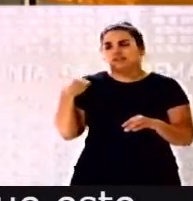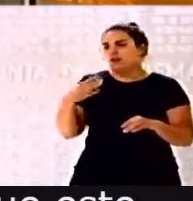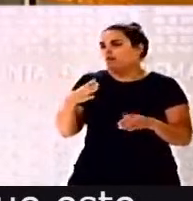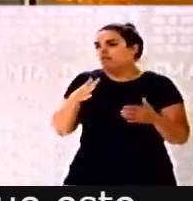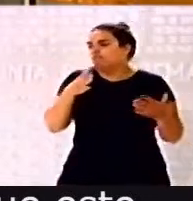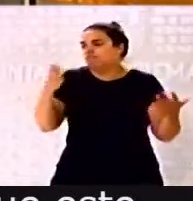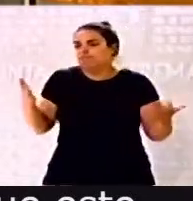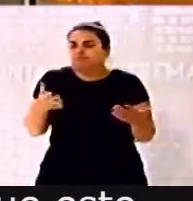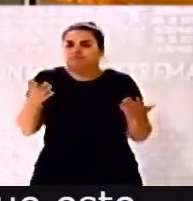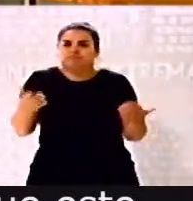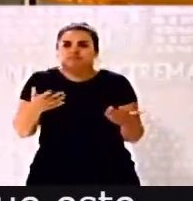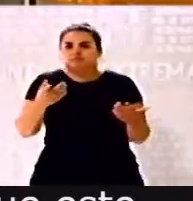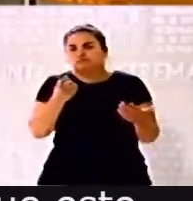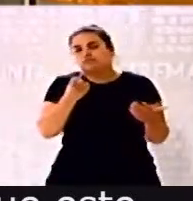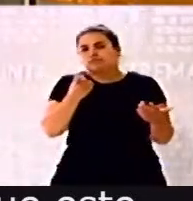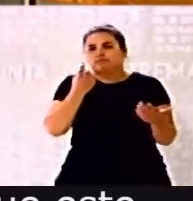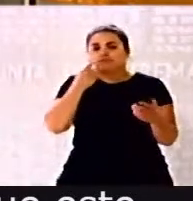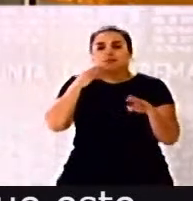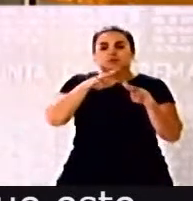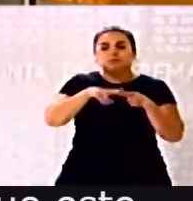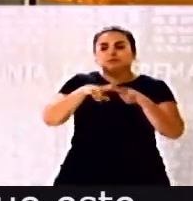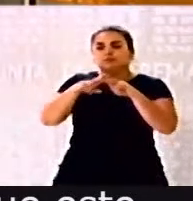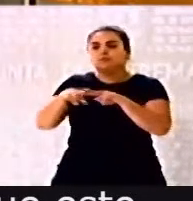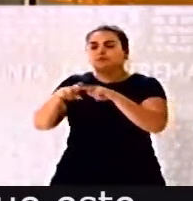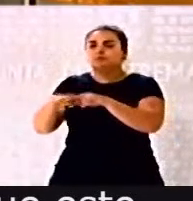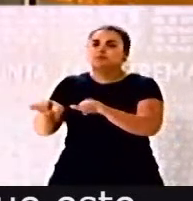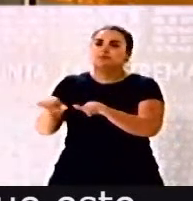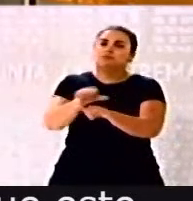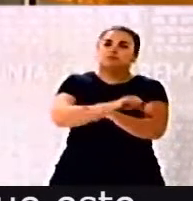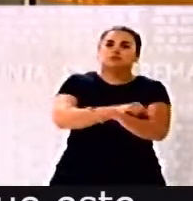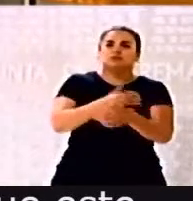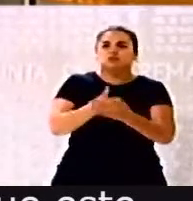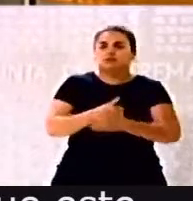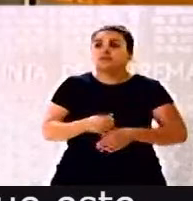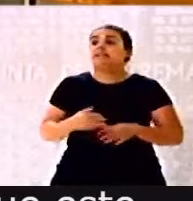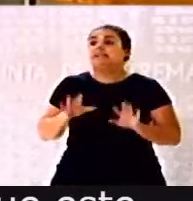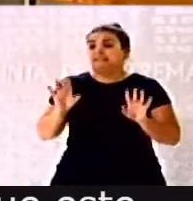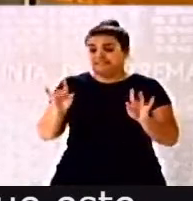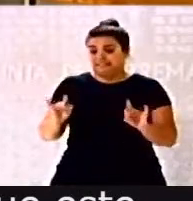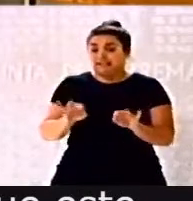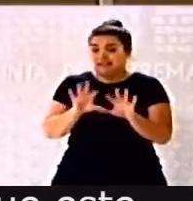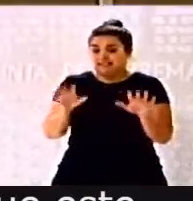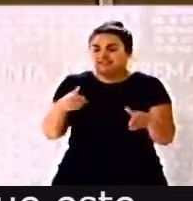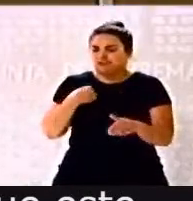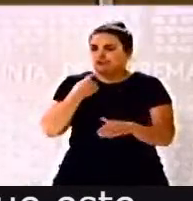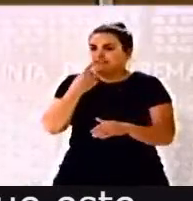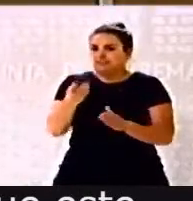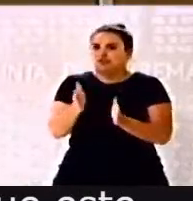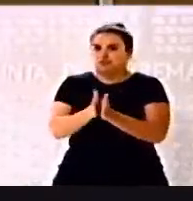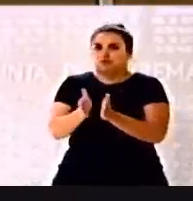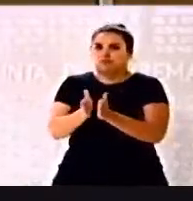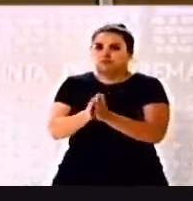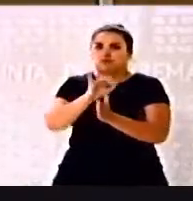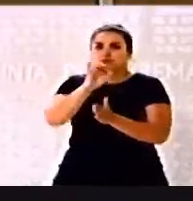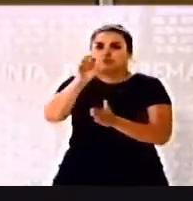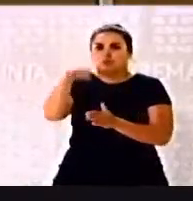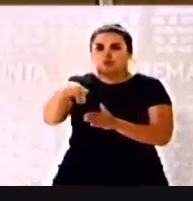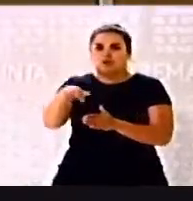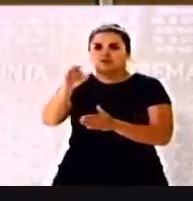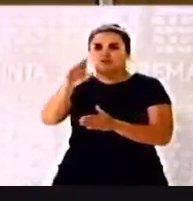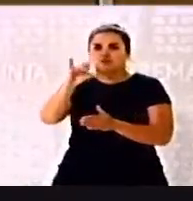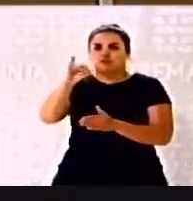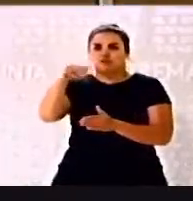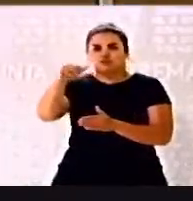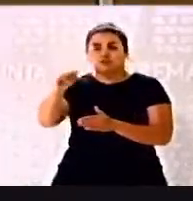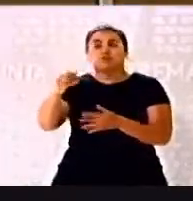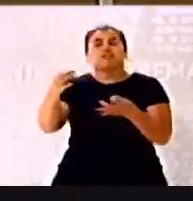indicios hay del rastreo del origen de todo eso? Eso es lo que le decía a su compañero Juan Soriano. Siempre